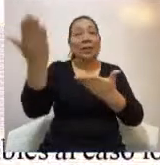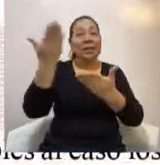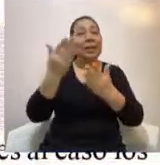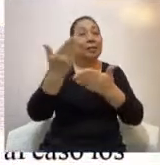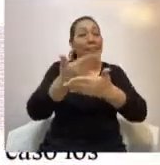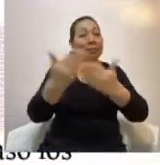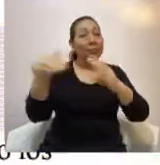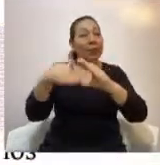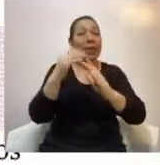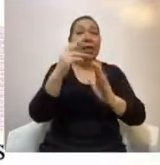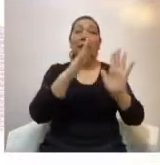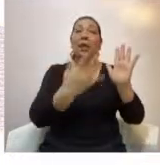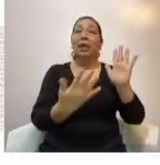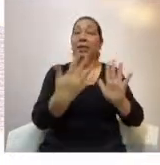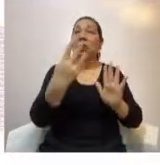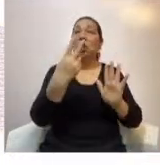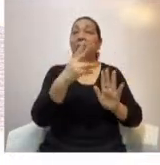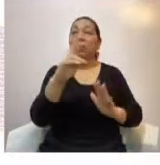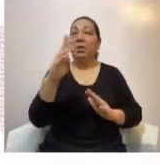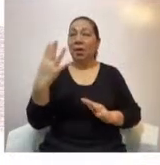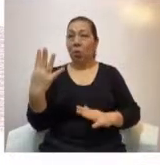sentencia recaída en el expediente